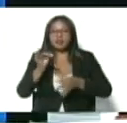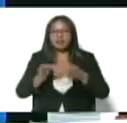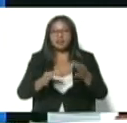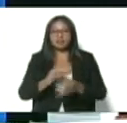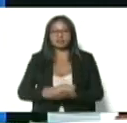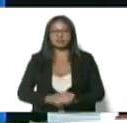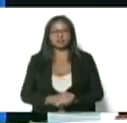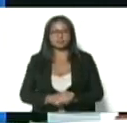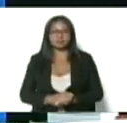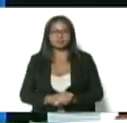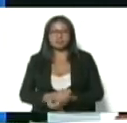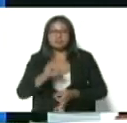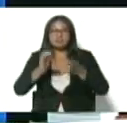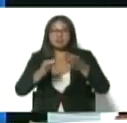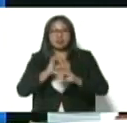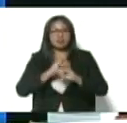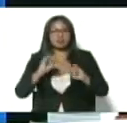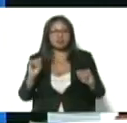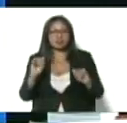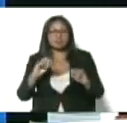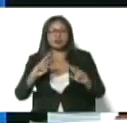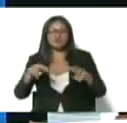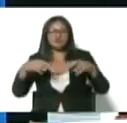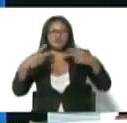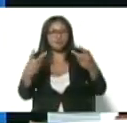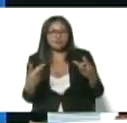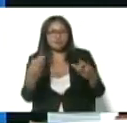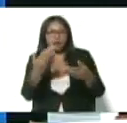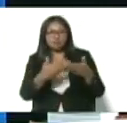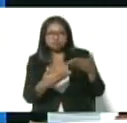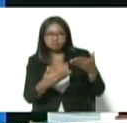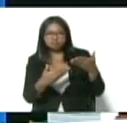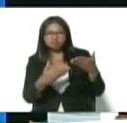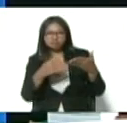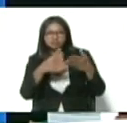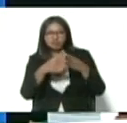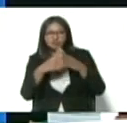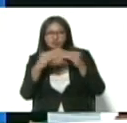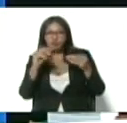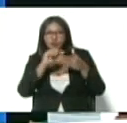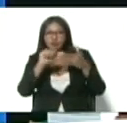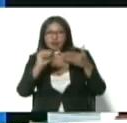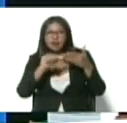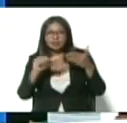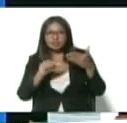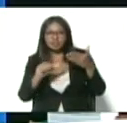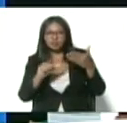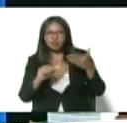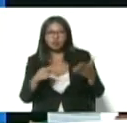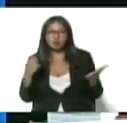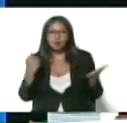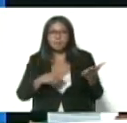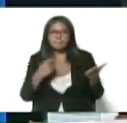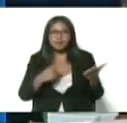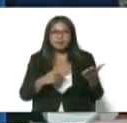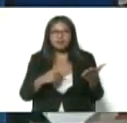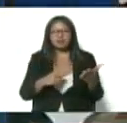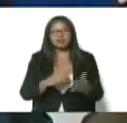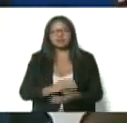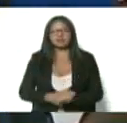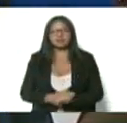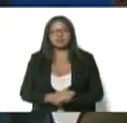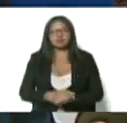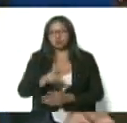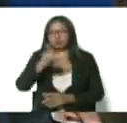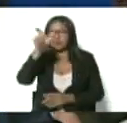para actualizar todo lo que es las penas pues contra estas